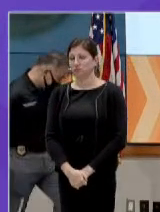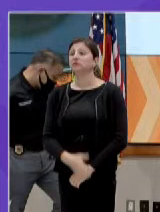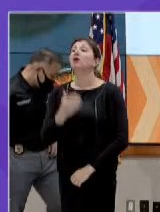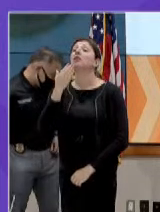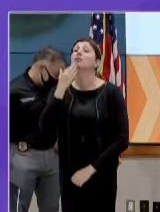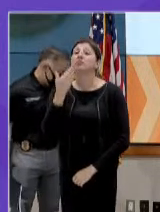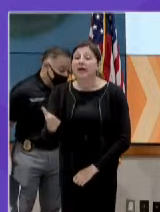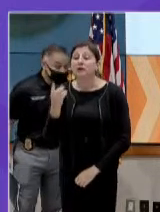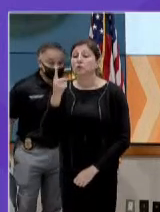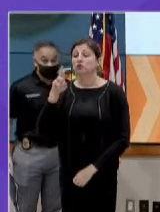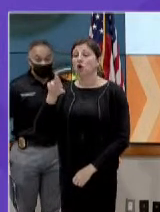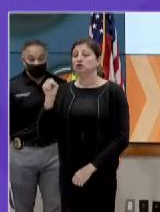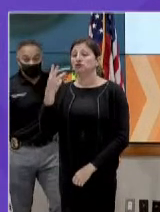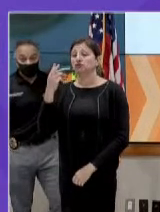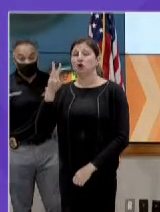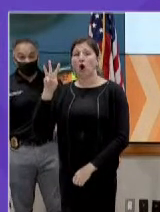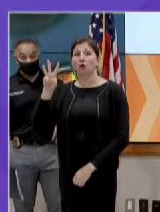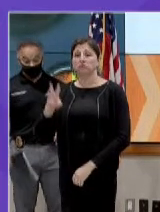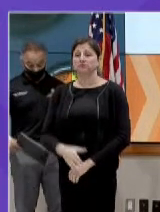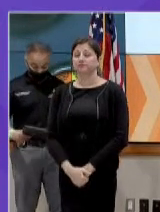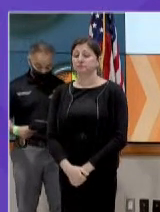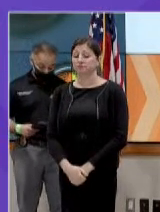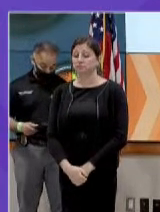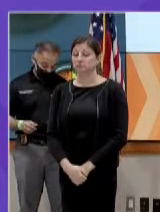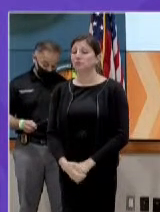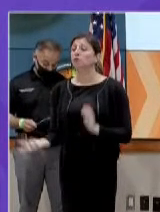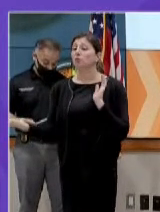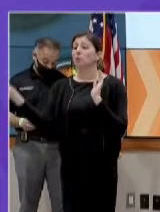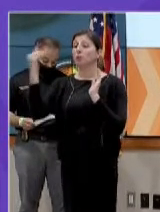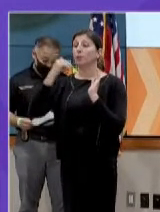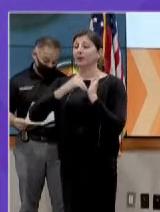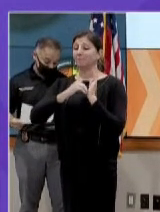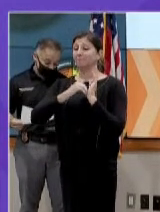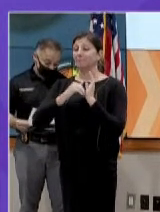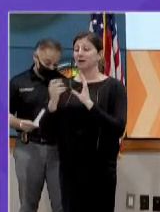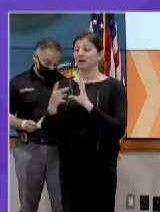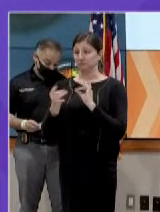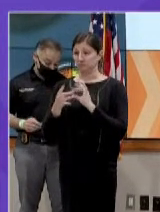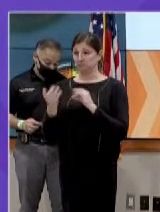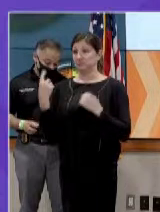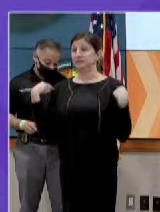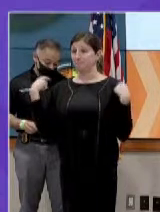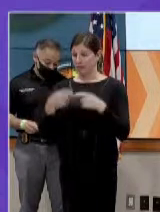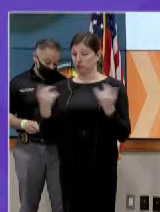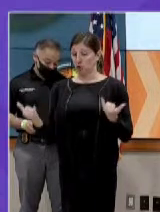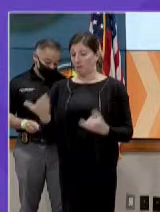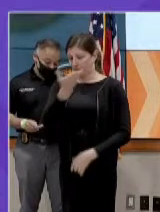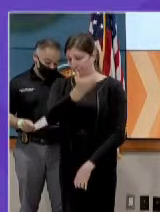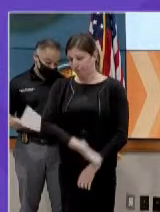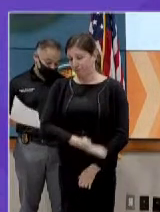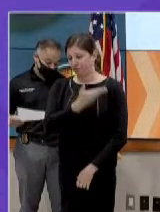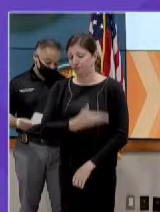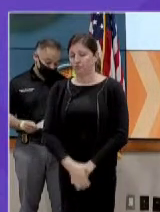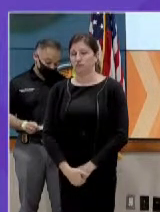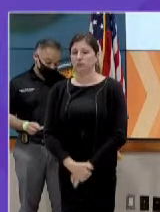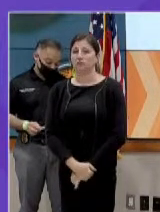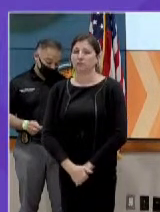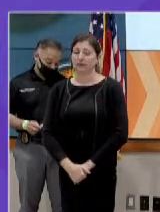Thank you so much, Dr. Shah. Let me repeat the remarks in Spanish. Empezando